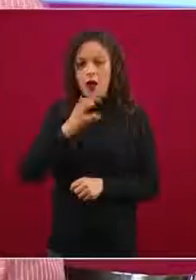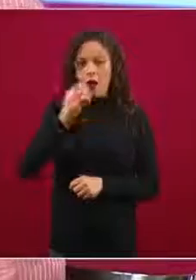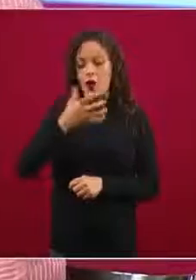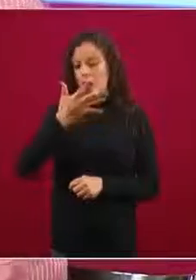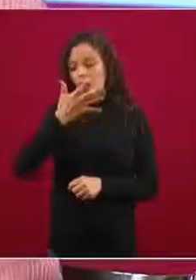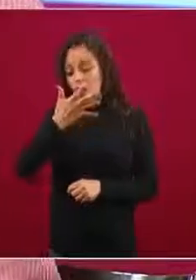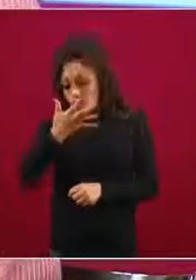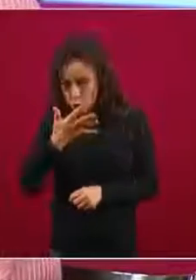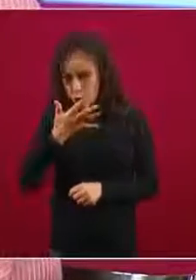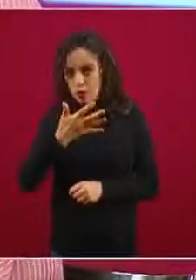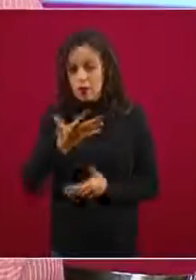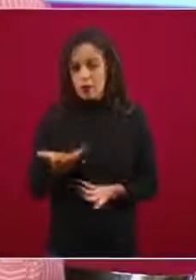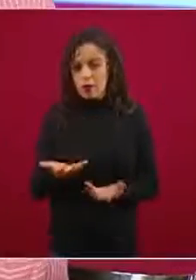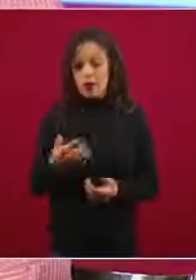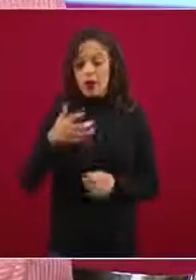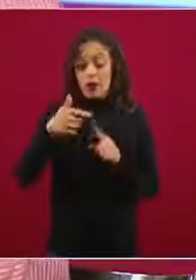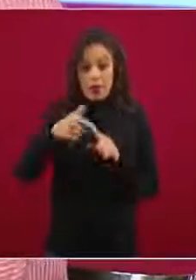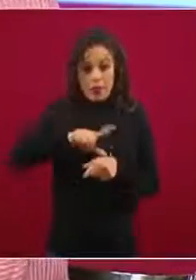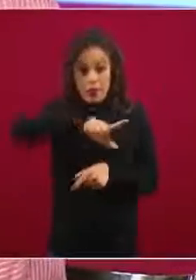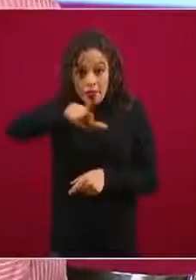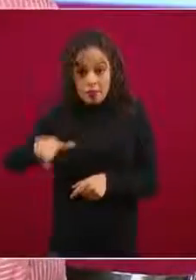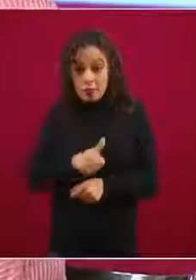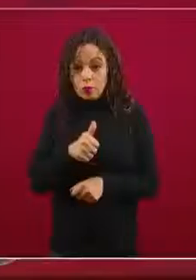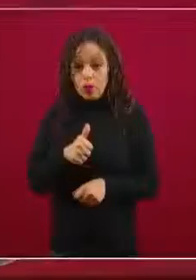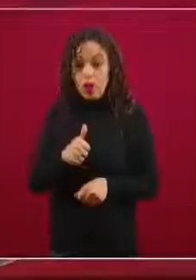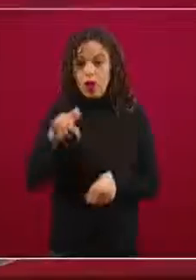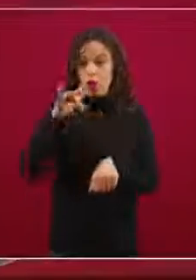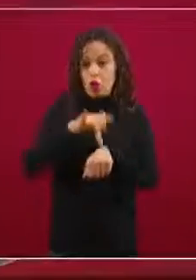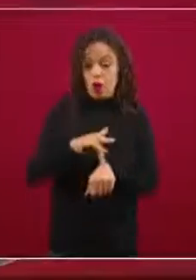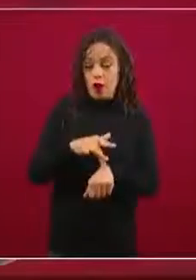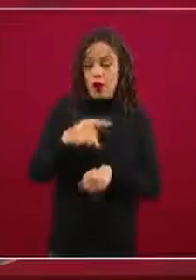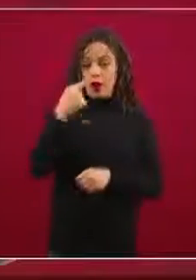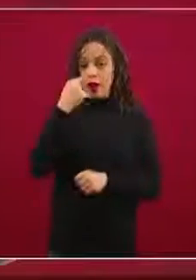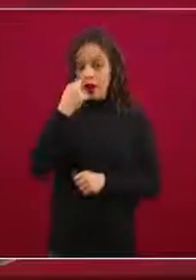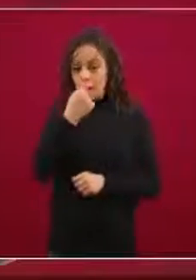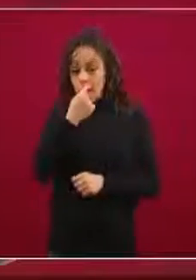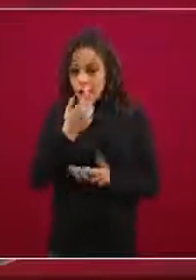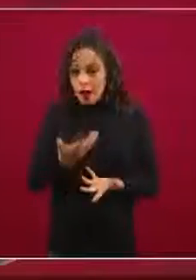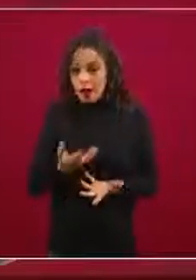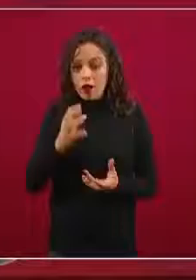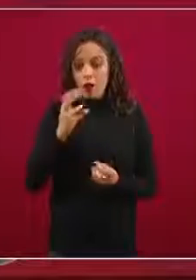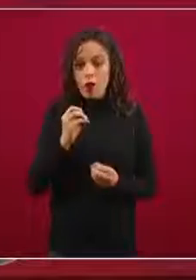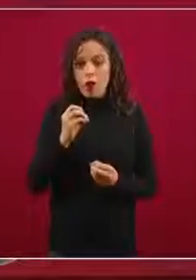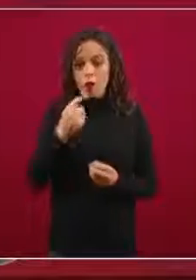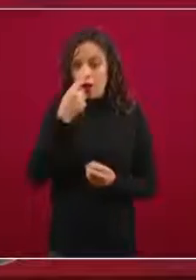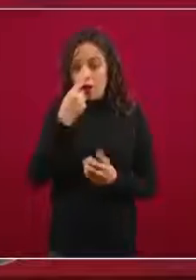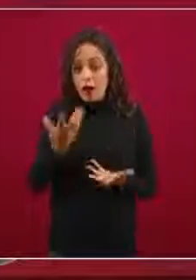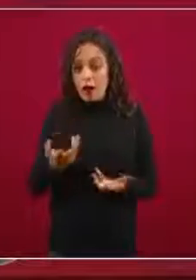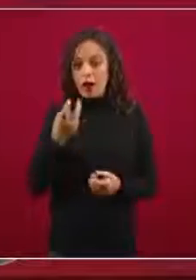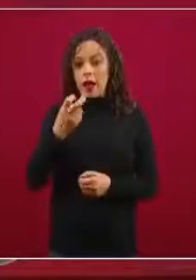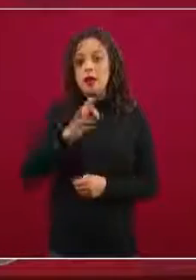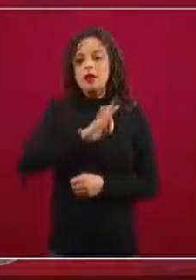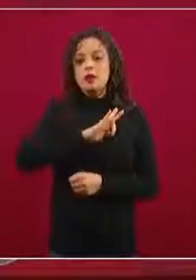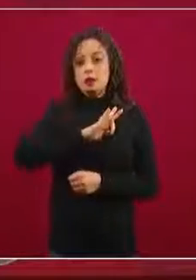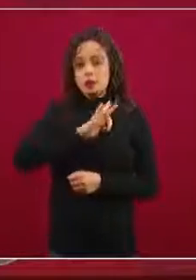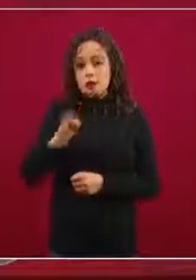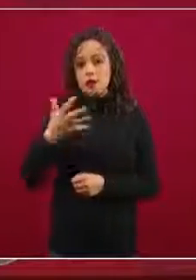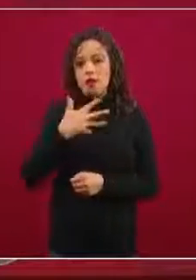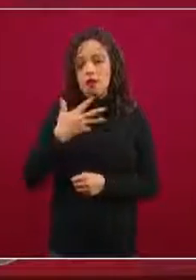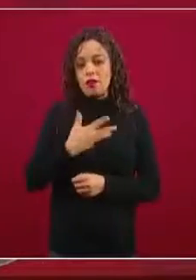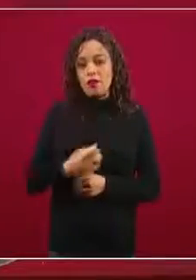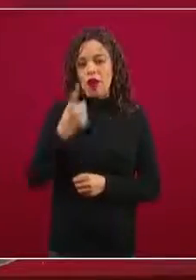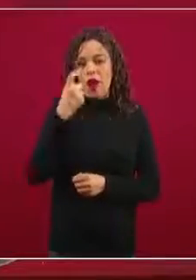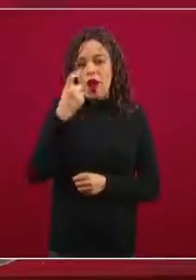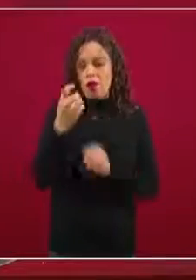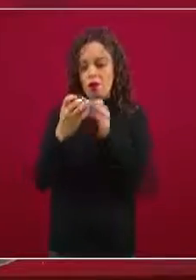se toca la boca o la nariz, deja ahí los líquidos respiratorios, las secreciones respiratorias con enormes